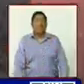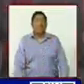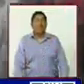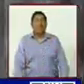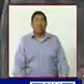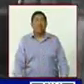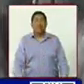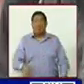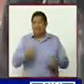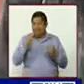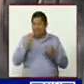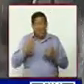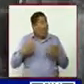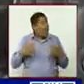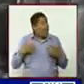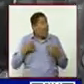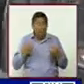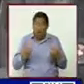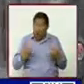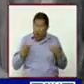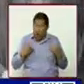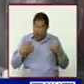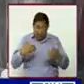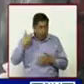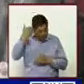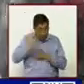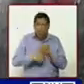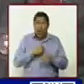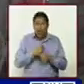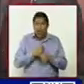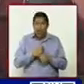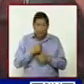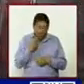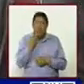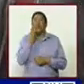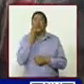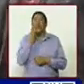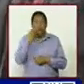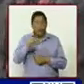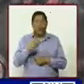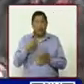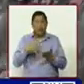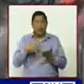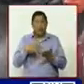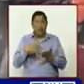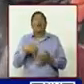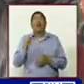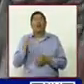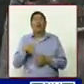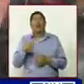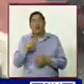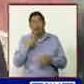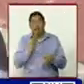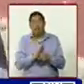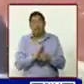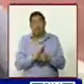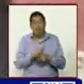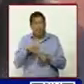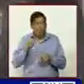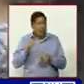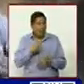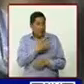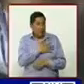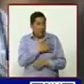Chicas, no pierdan esa alegría, esa juventud y al año estudiar duro. Va a ser un compromiso que al año sí estudiamos. Sí, compromiso.